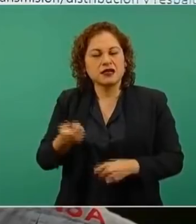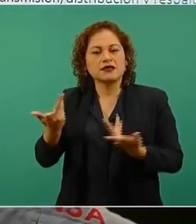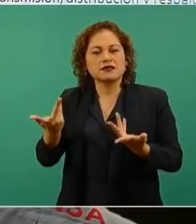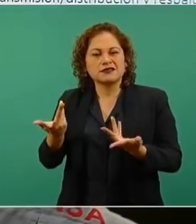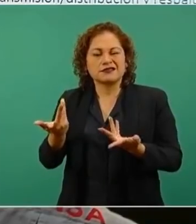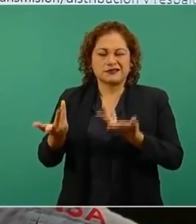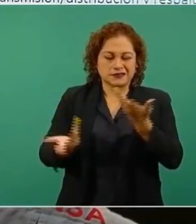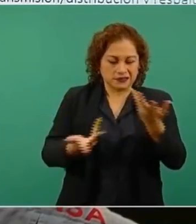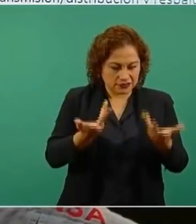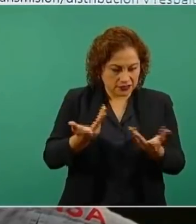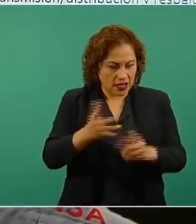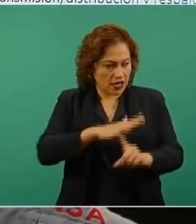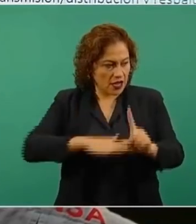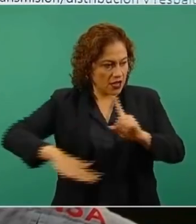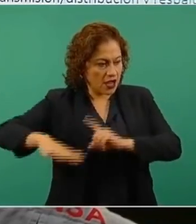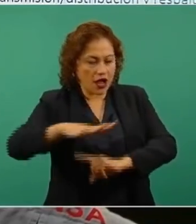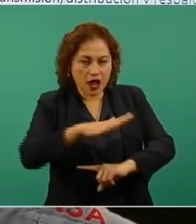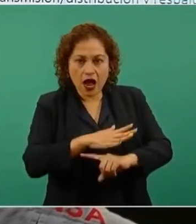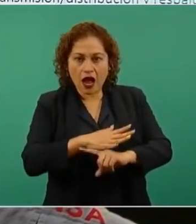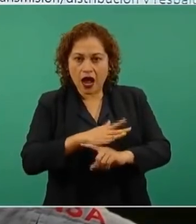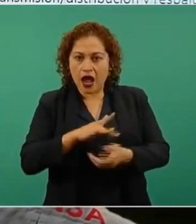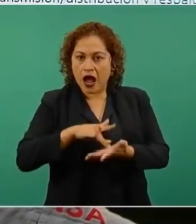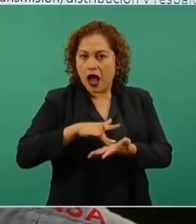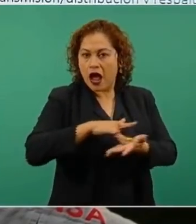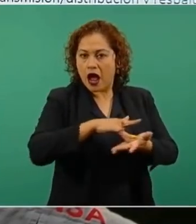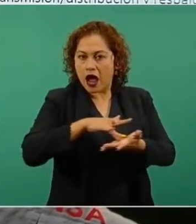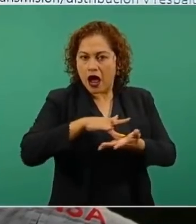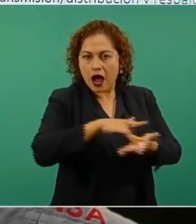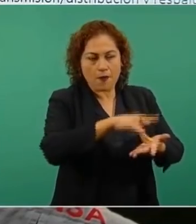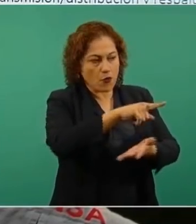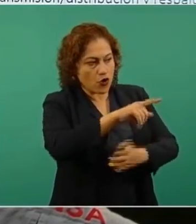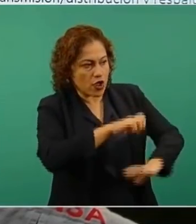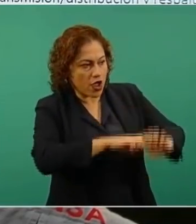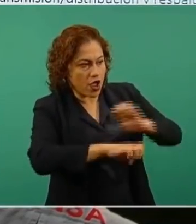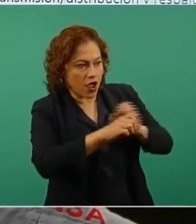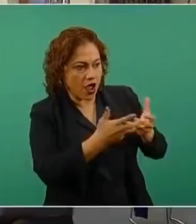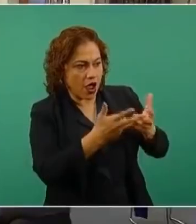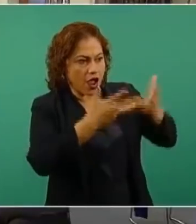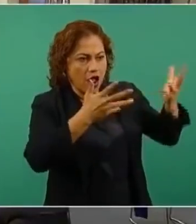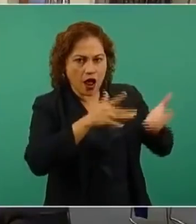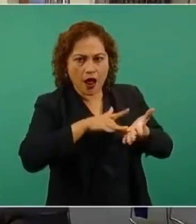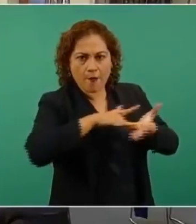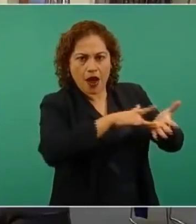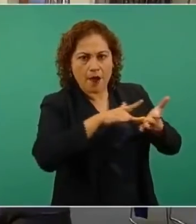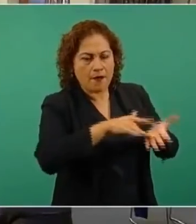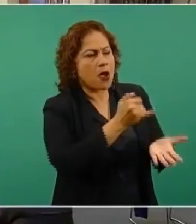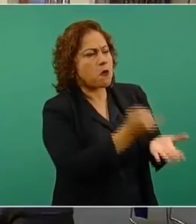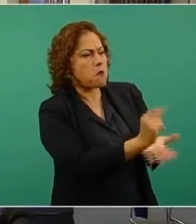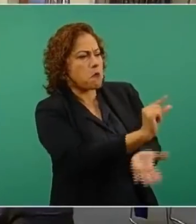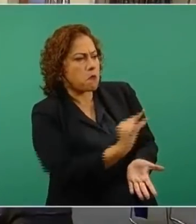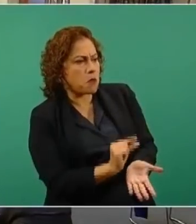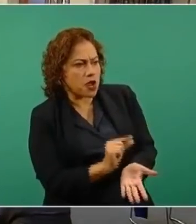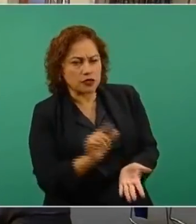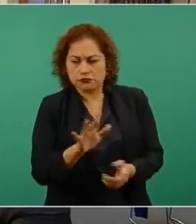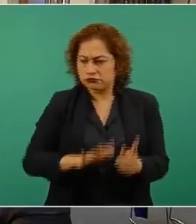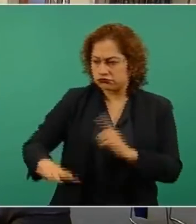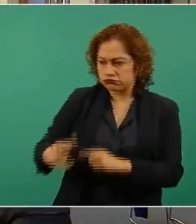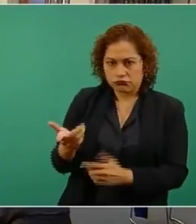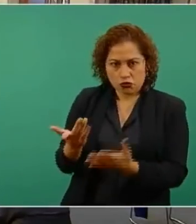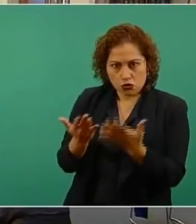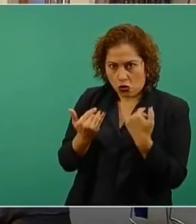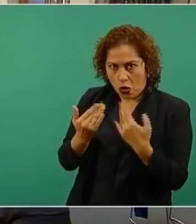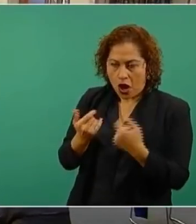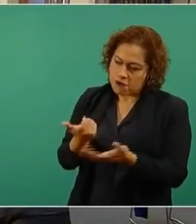a favorecer con diversos mecanismos a los que más tienen con menores tarifas y a los que menos tienen, ¿no?, con mayores